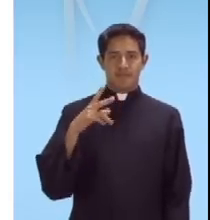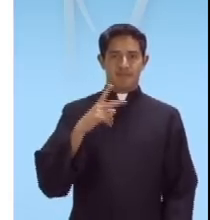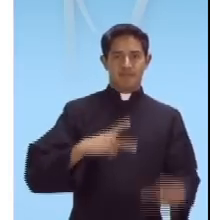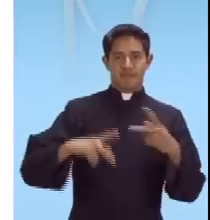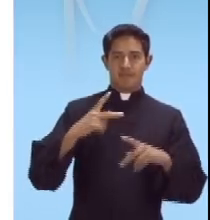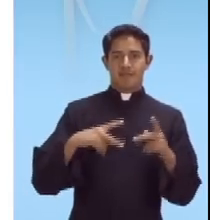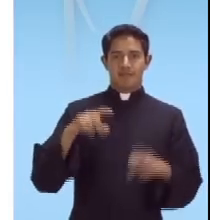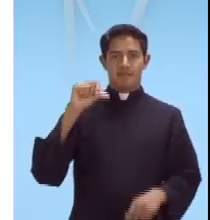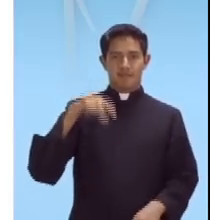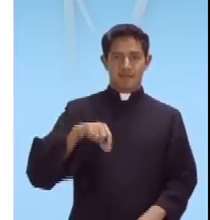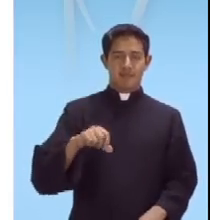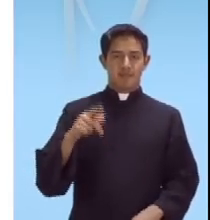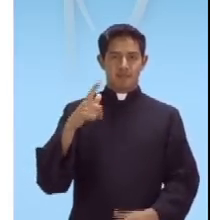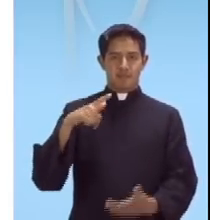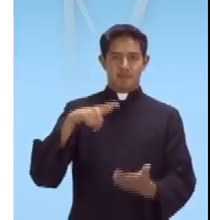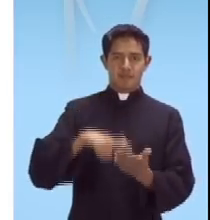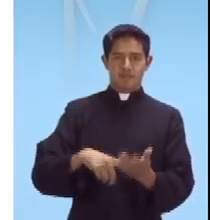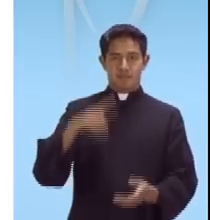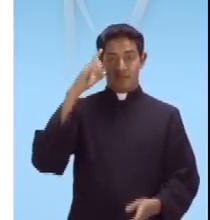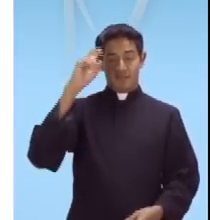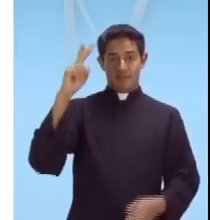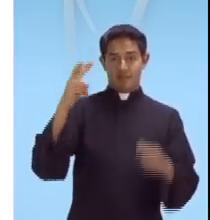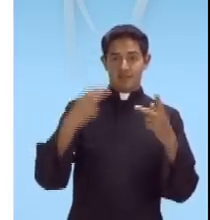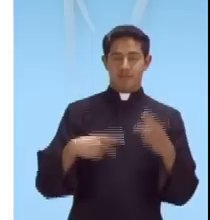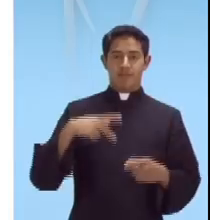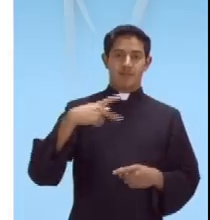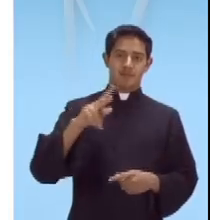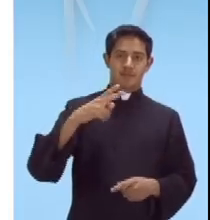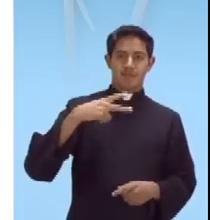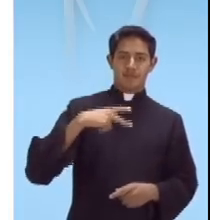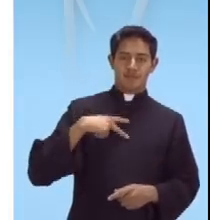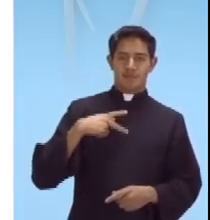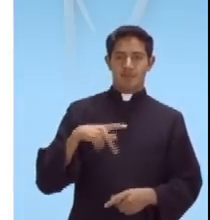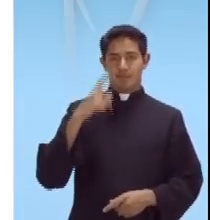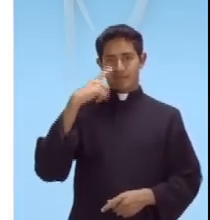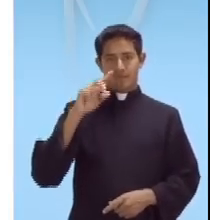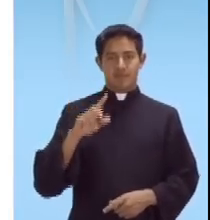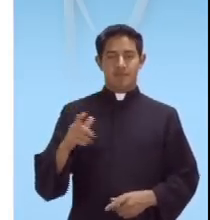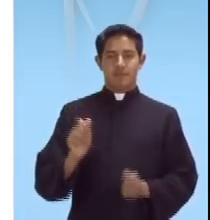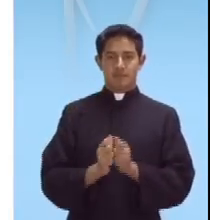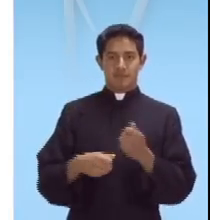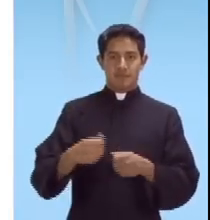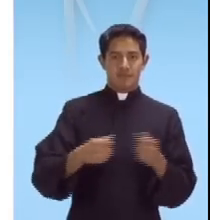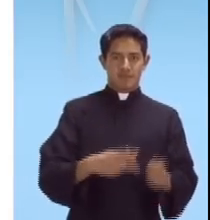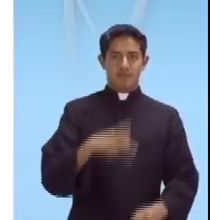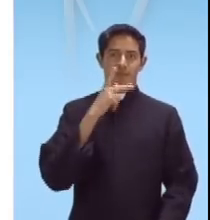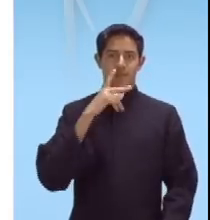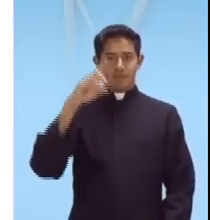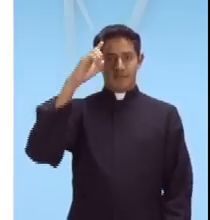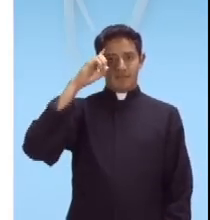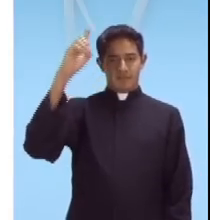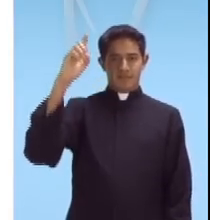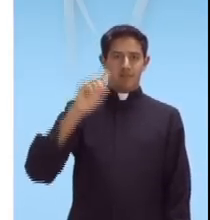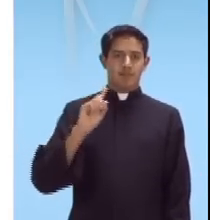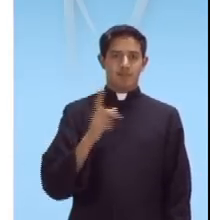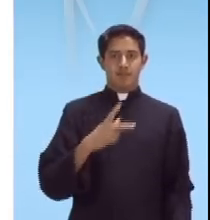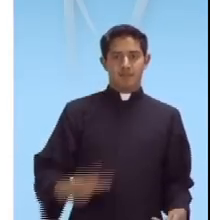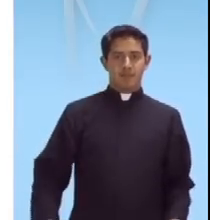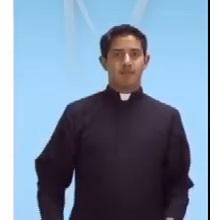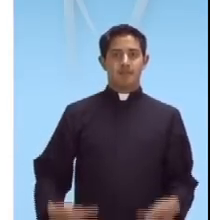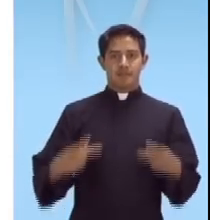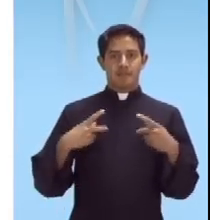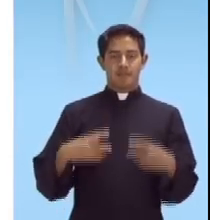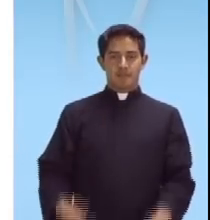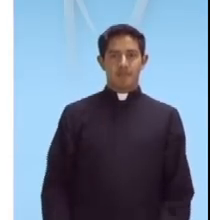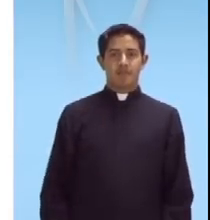Bienvenidos a este espacio que Dios nos regala a ti como a mí para compartir su palabra, su palabra que es